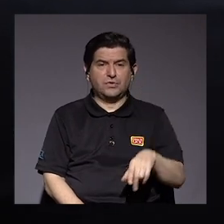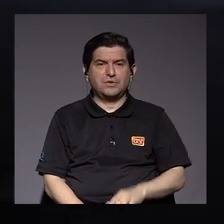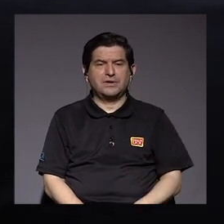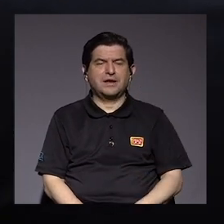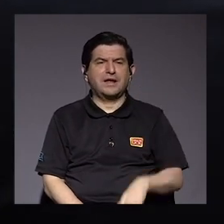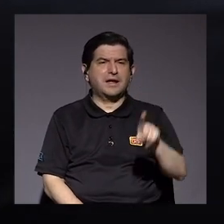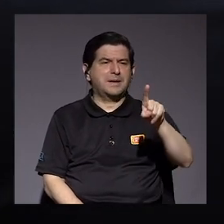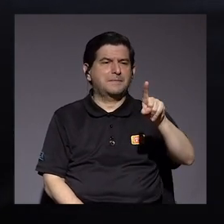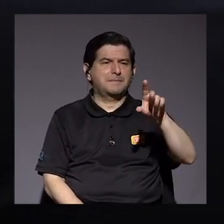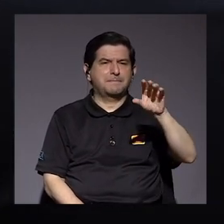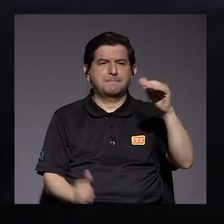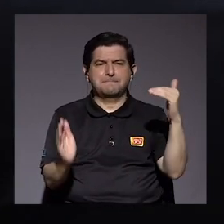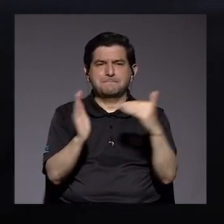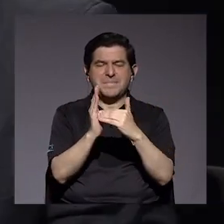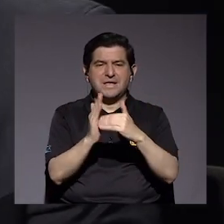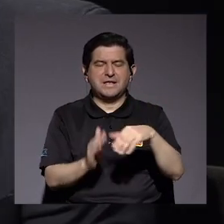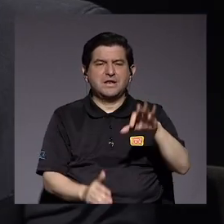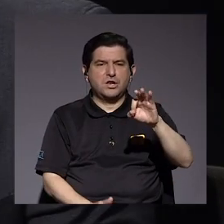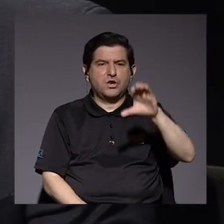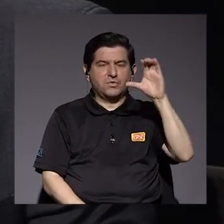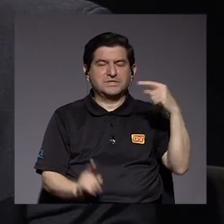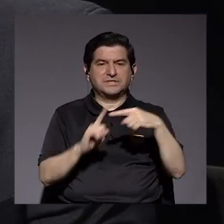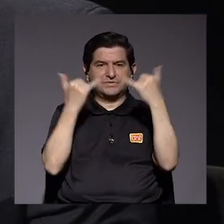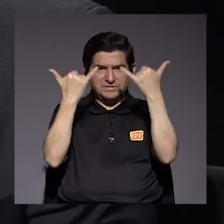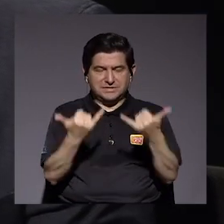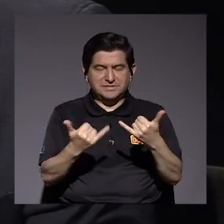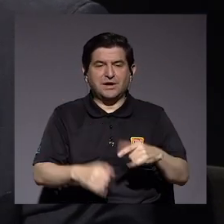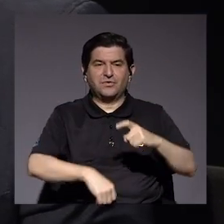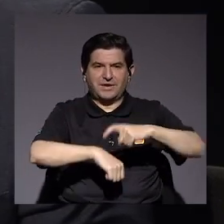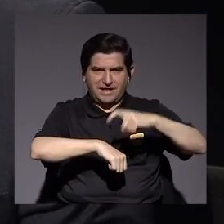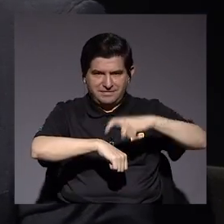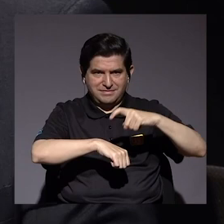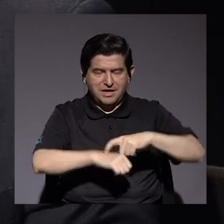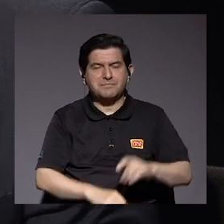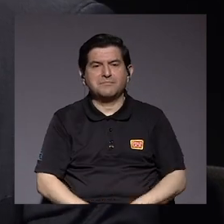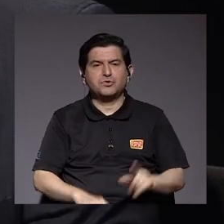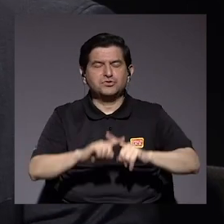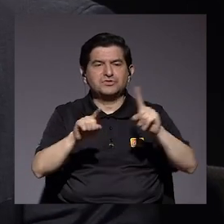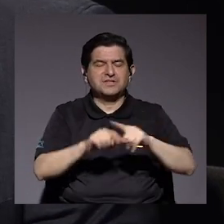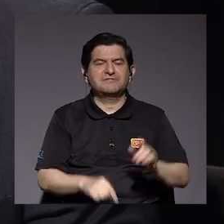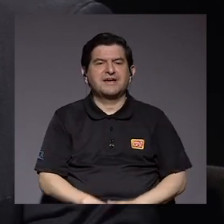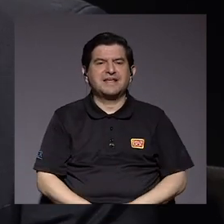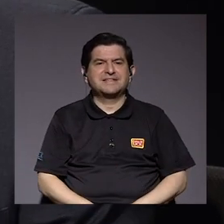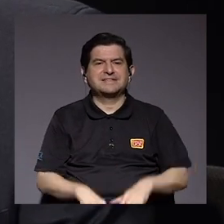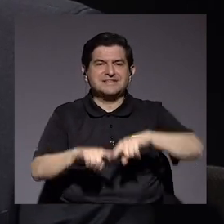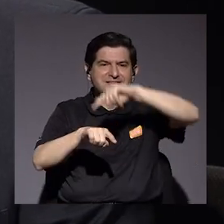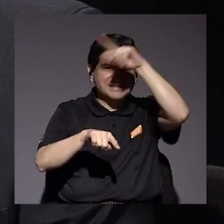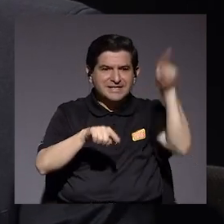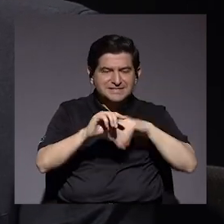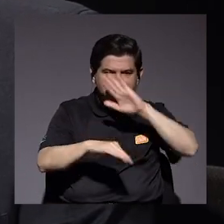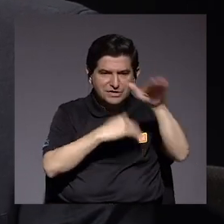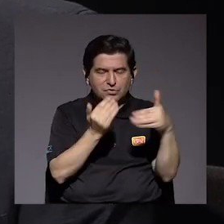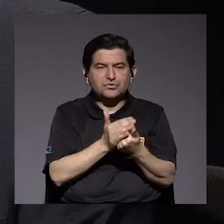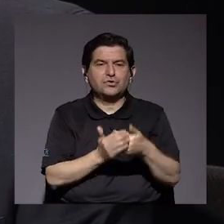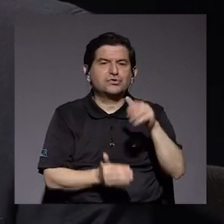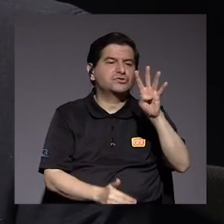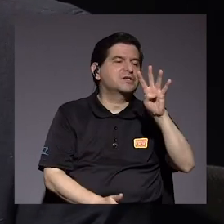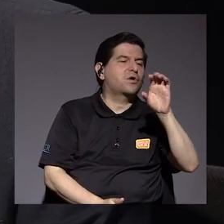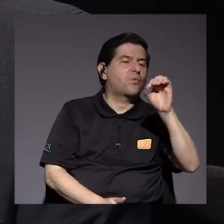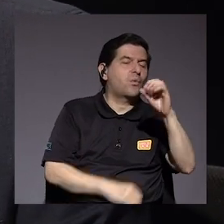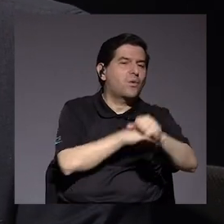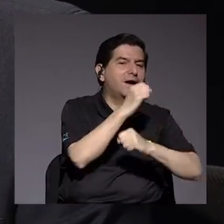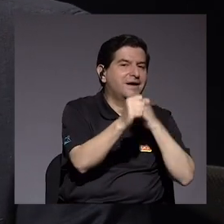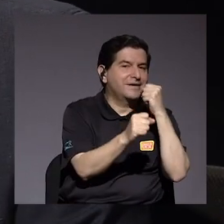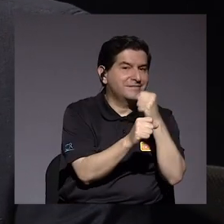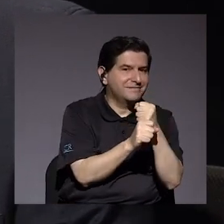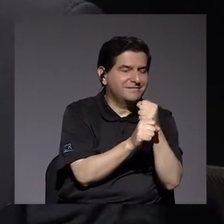desde 900 hasta hoy usted verá que hay periodos hay ciclos cercanos a los 40